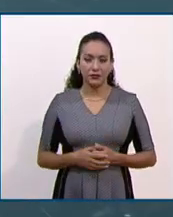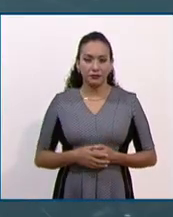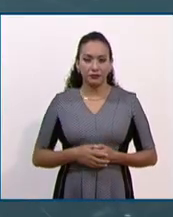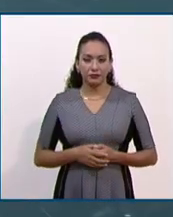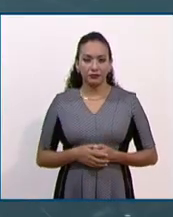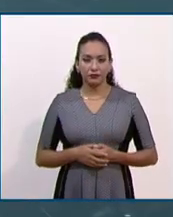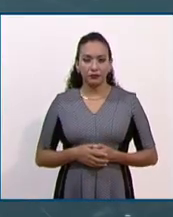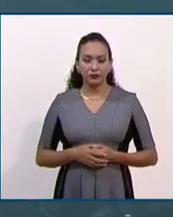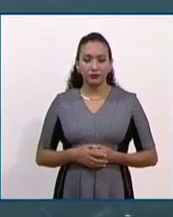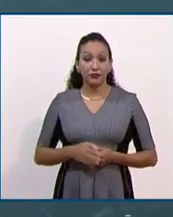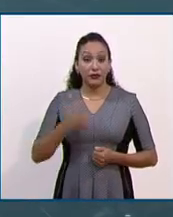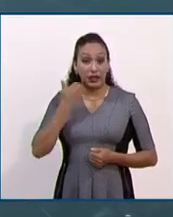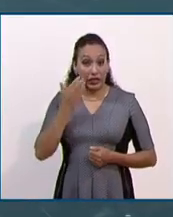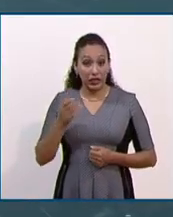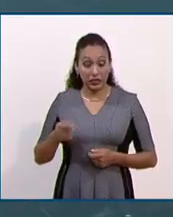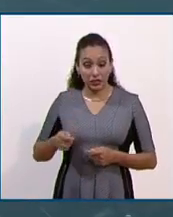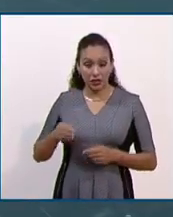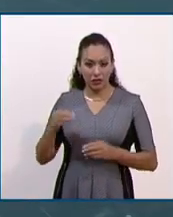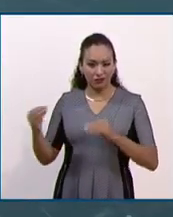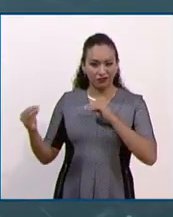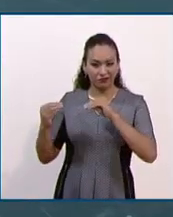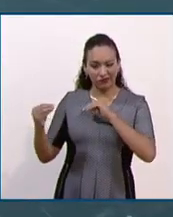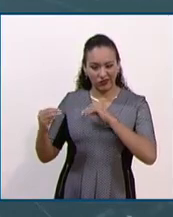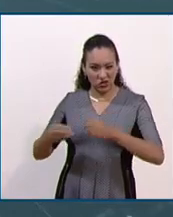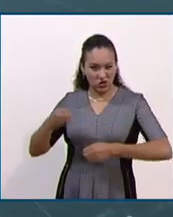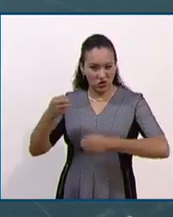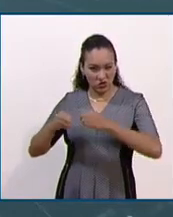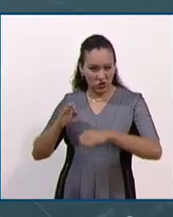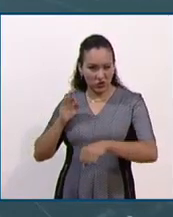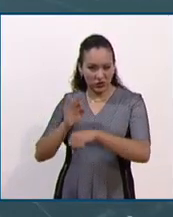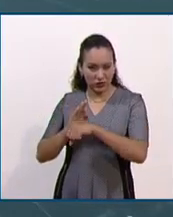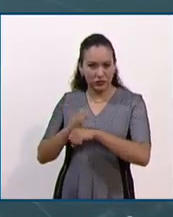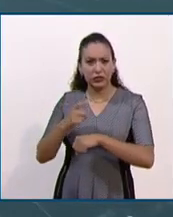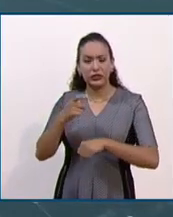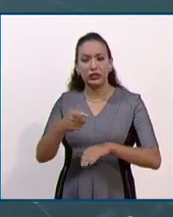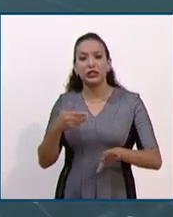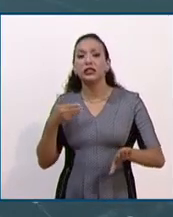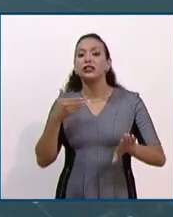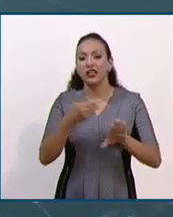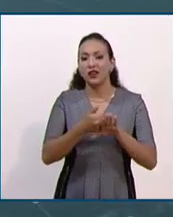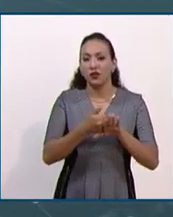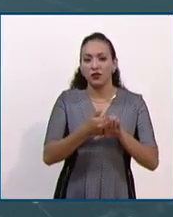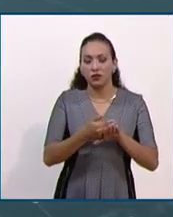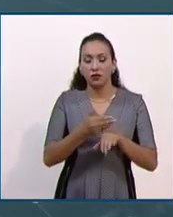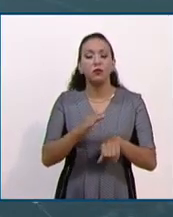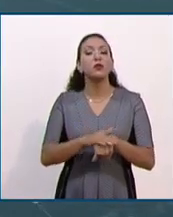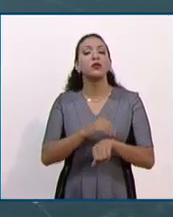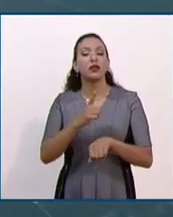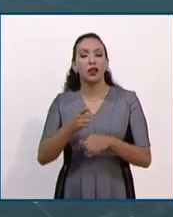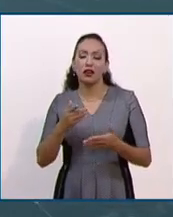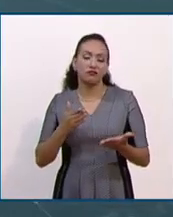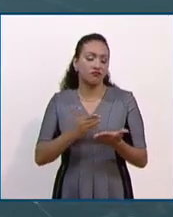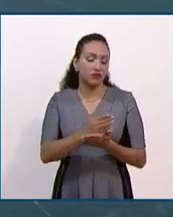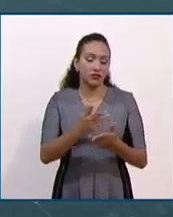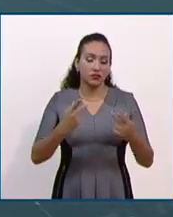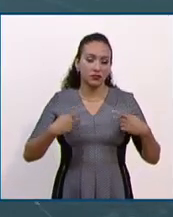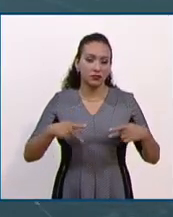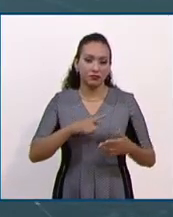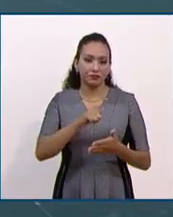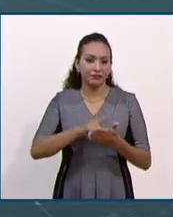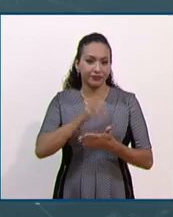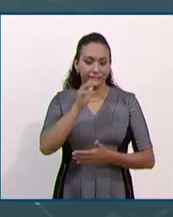Pretender neutralizar el juicio de amparo con fines políticos es atentar contra el Estado de Derecho, aseguró la consejera